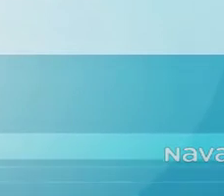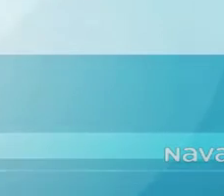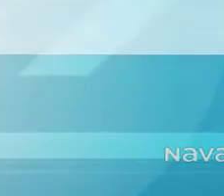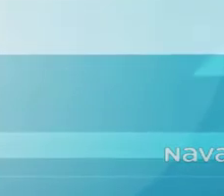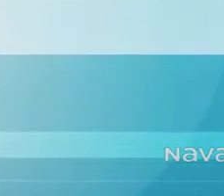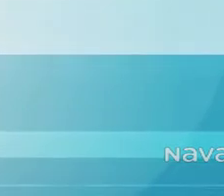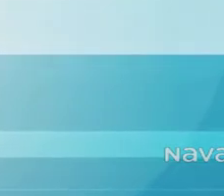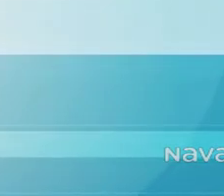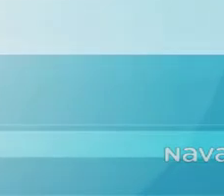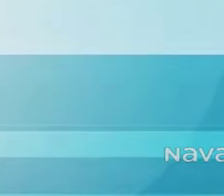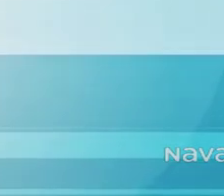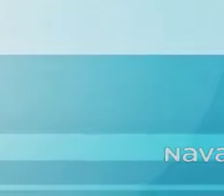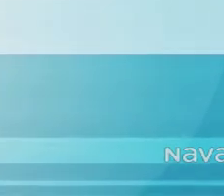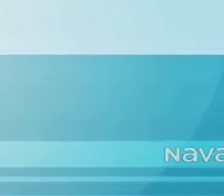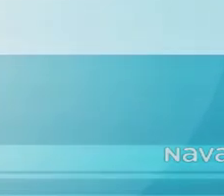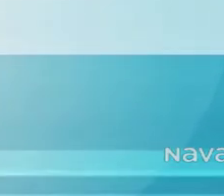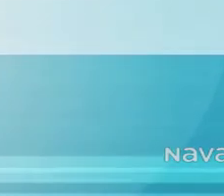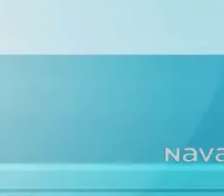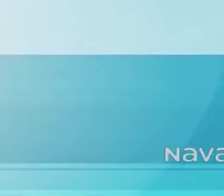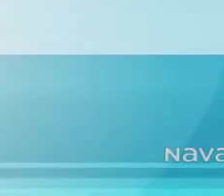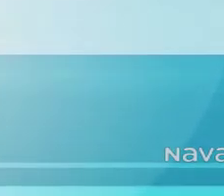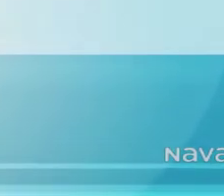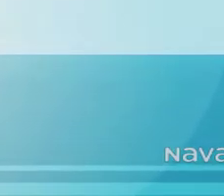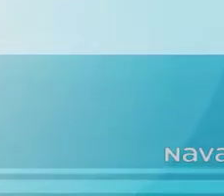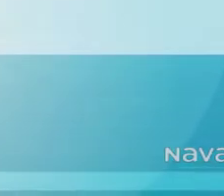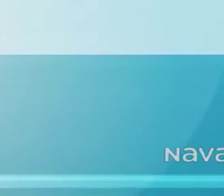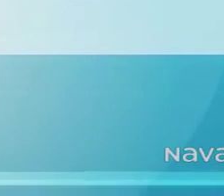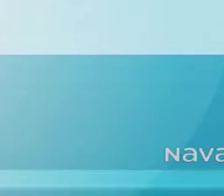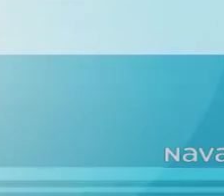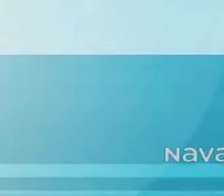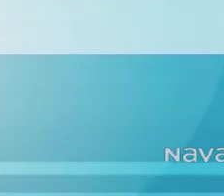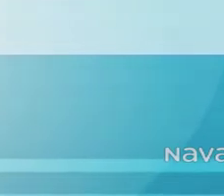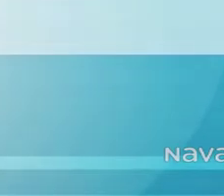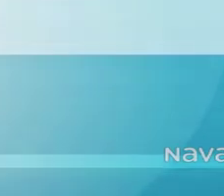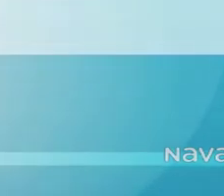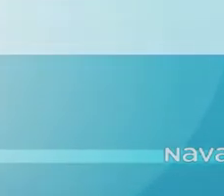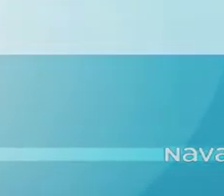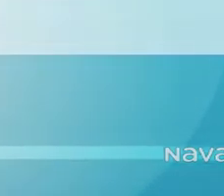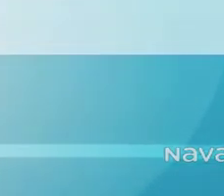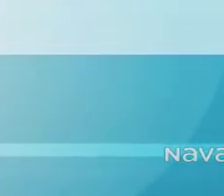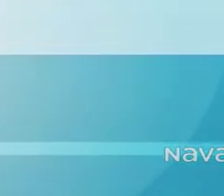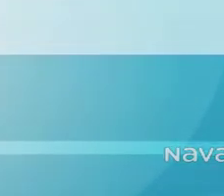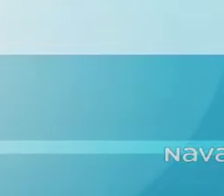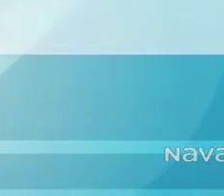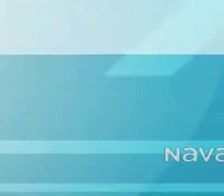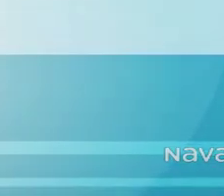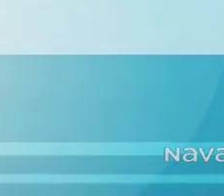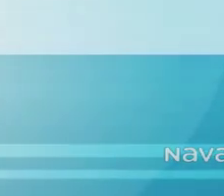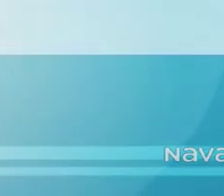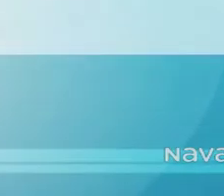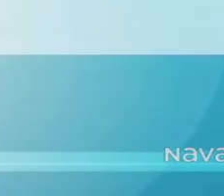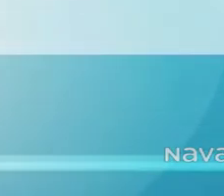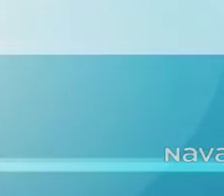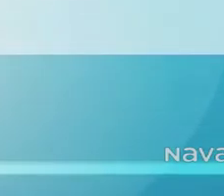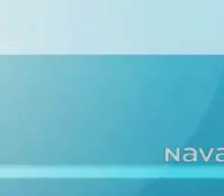en San Adrián todos los sábados del 1 al 29 de junio y puedes inscribirte en el teléfono 948 67 20